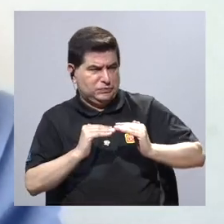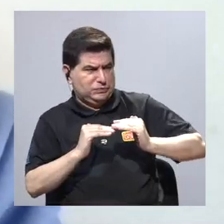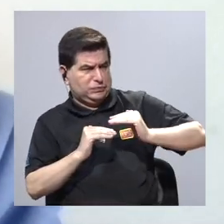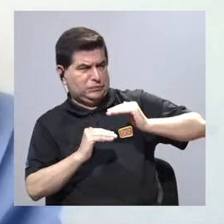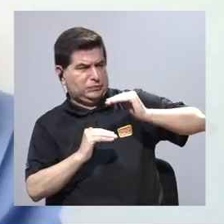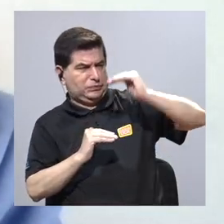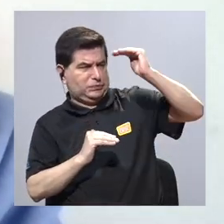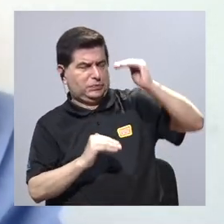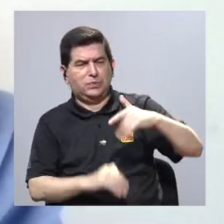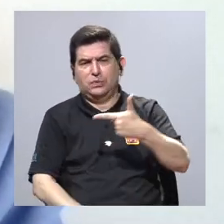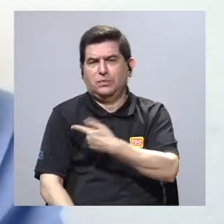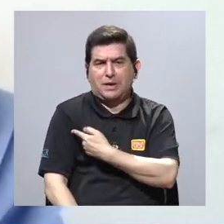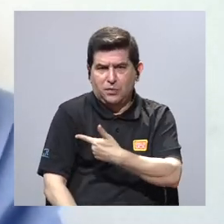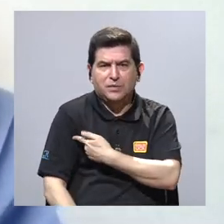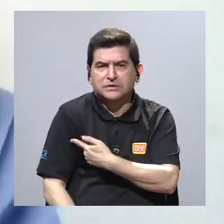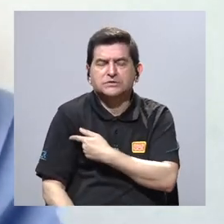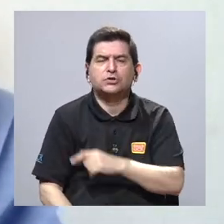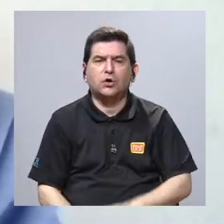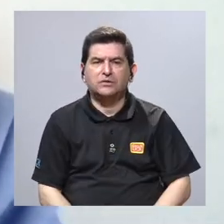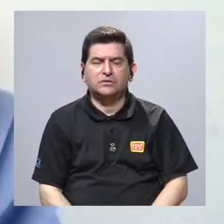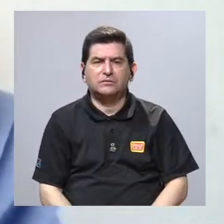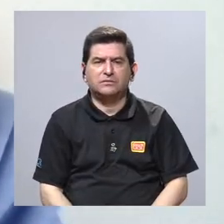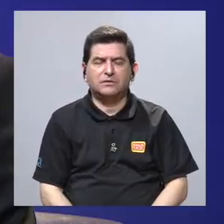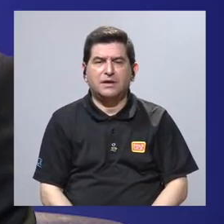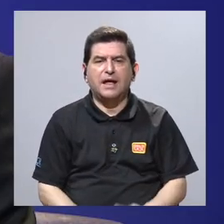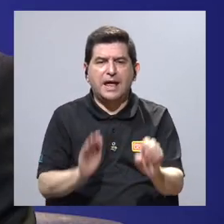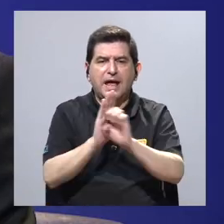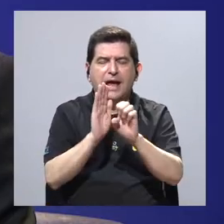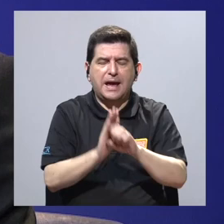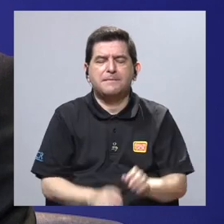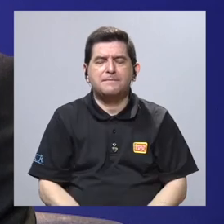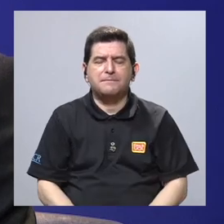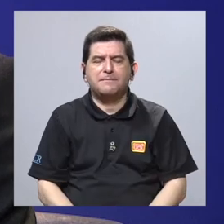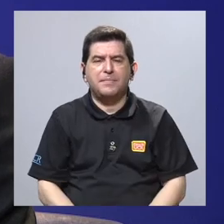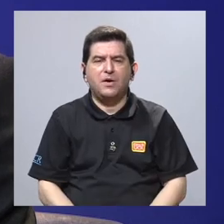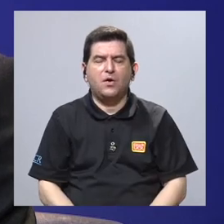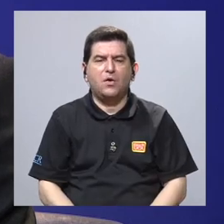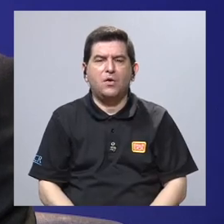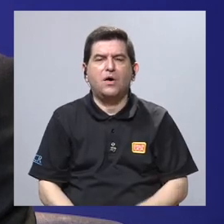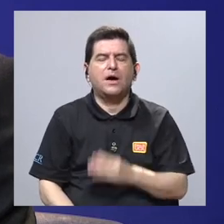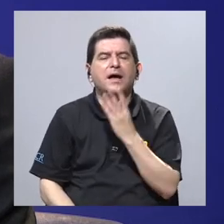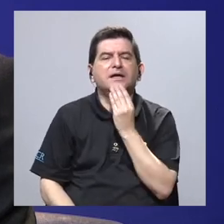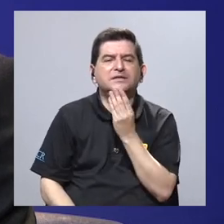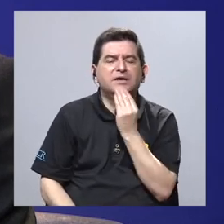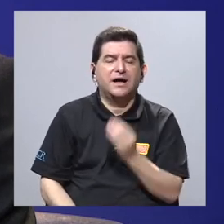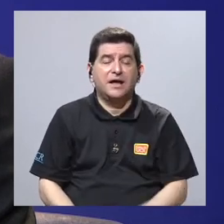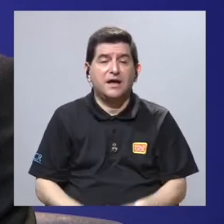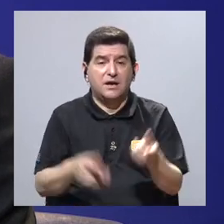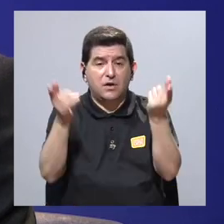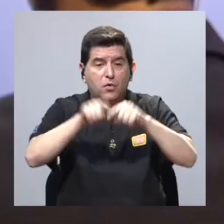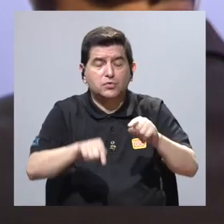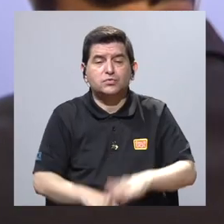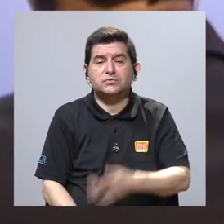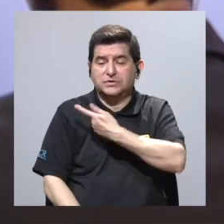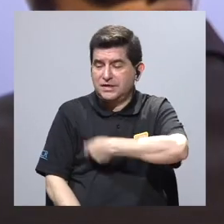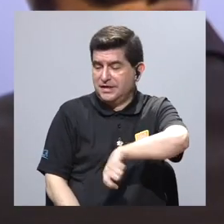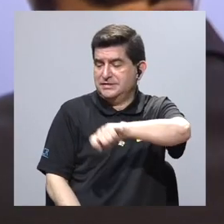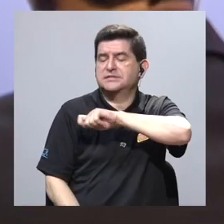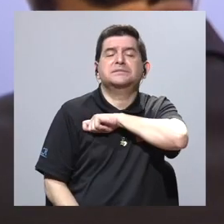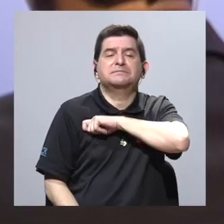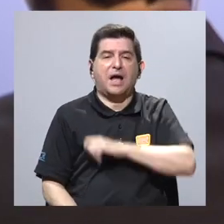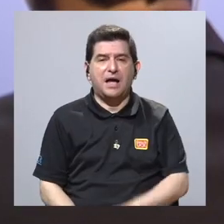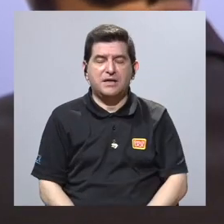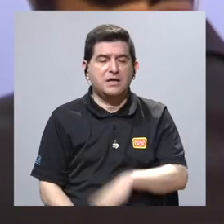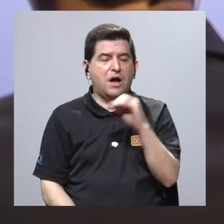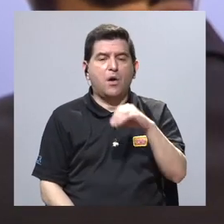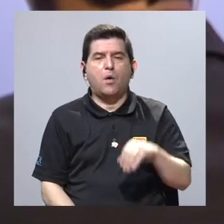de vacunación, Israel, por ejemplo. Lo que ha sucedido, que está sucediendo en España, lo que ha pasado